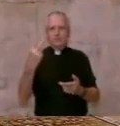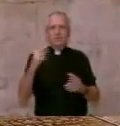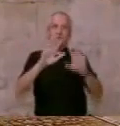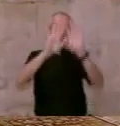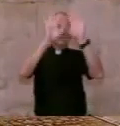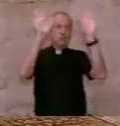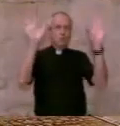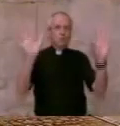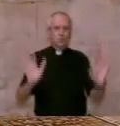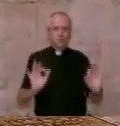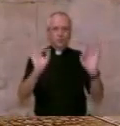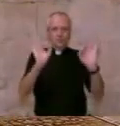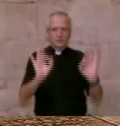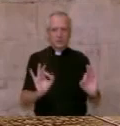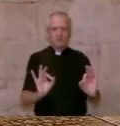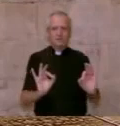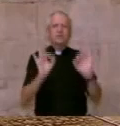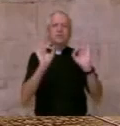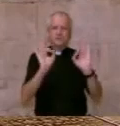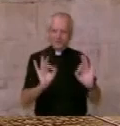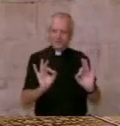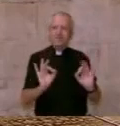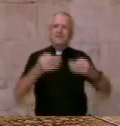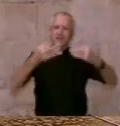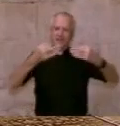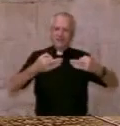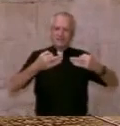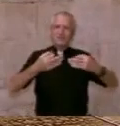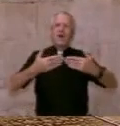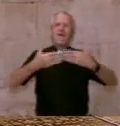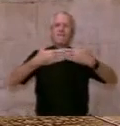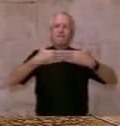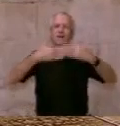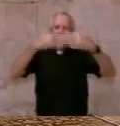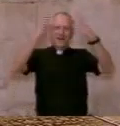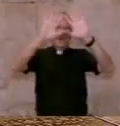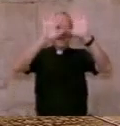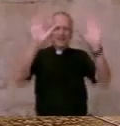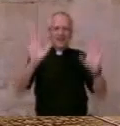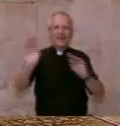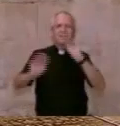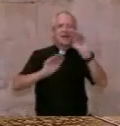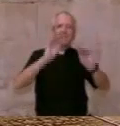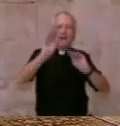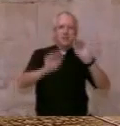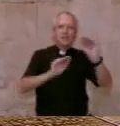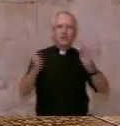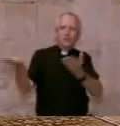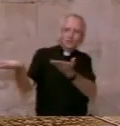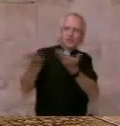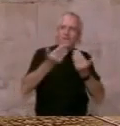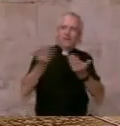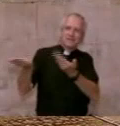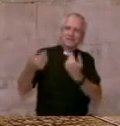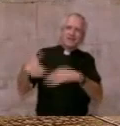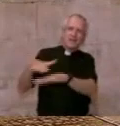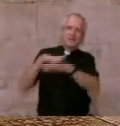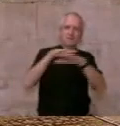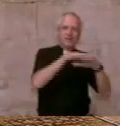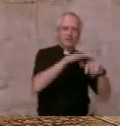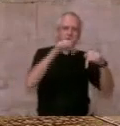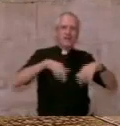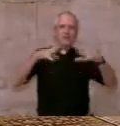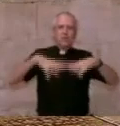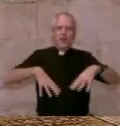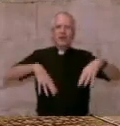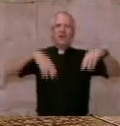2022. Ahora, la fachada sí ejerce la función de convocatoria, gritando a quienes pasan por delante: aquí hay una catedral.